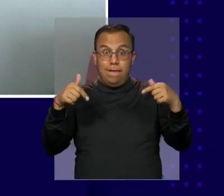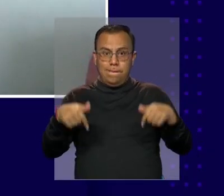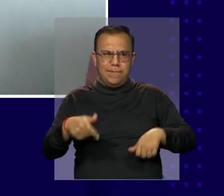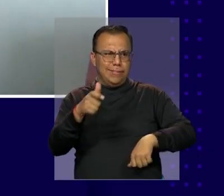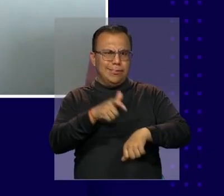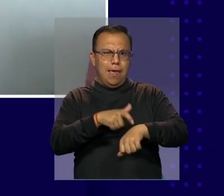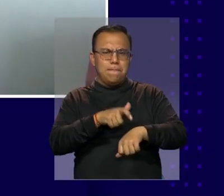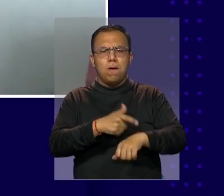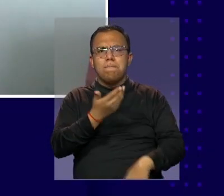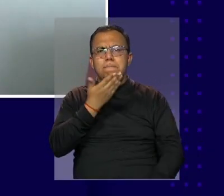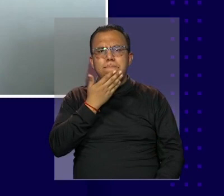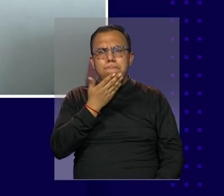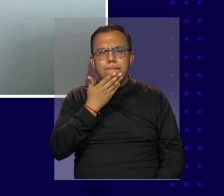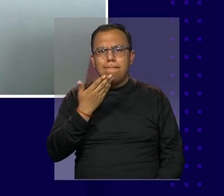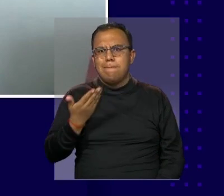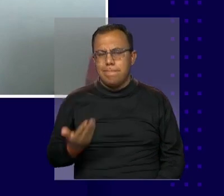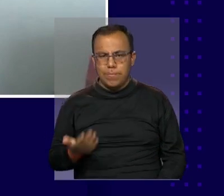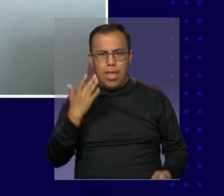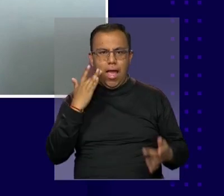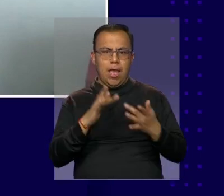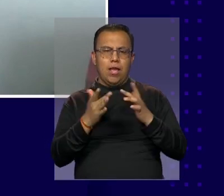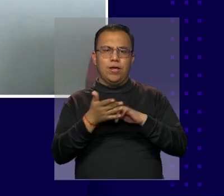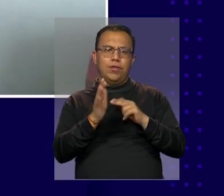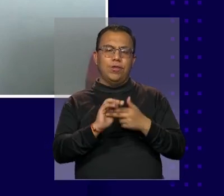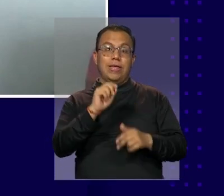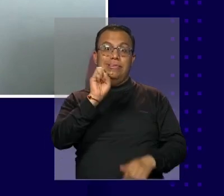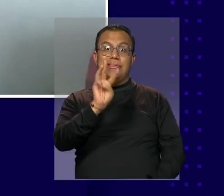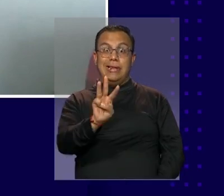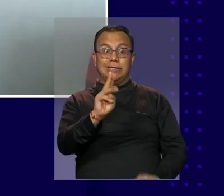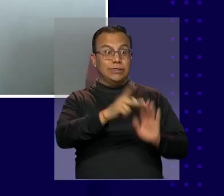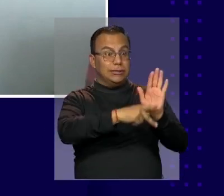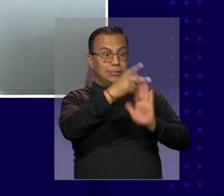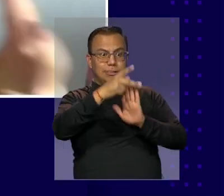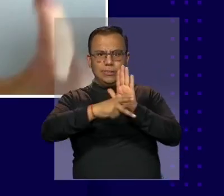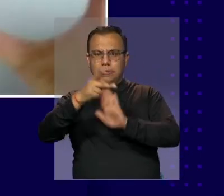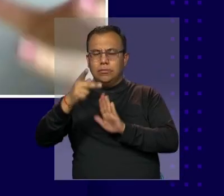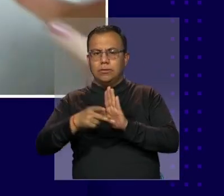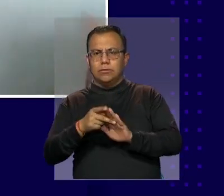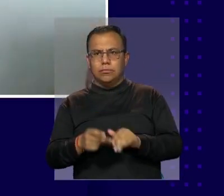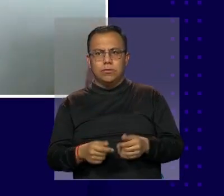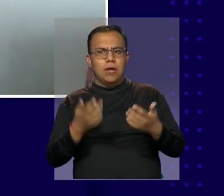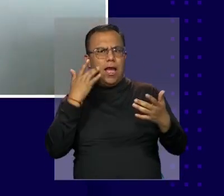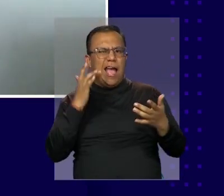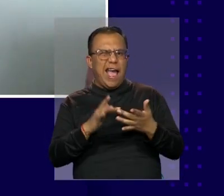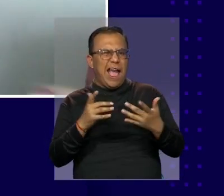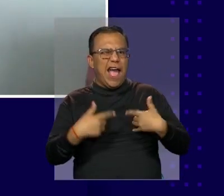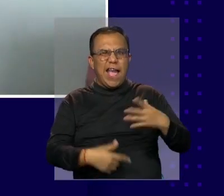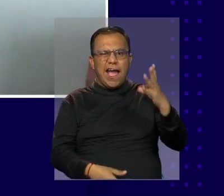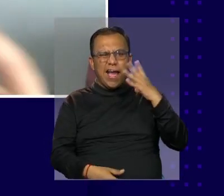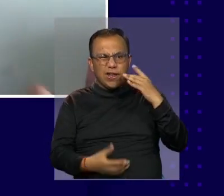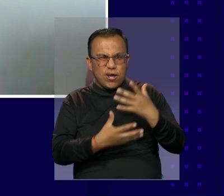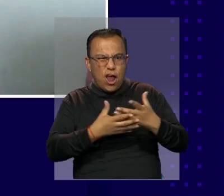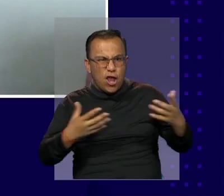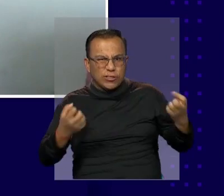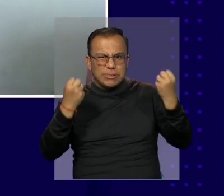tiempo suficiente. Estamos hablando de 3 hojas de vida, no estamos hablando de 3 grandes expedientes,